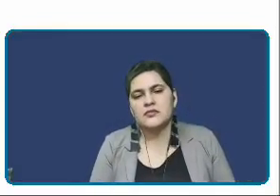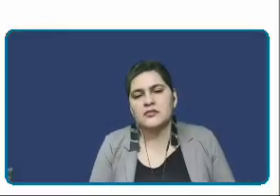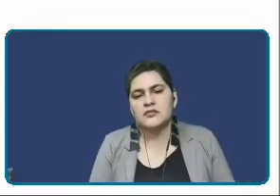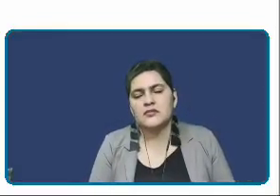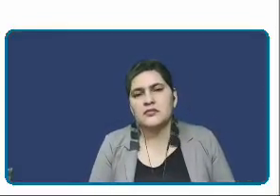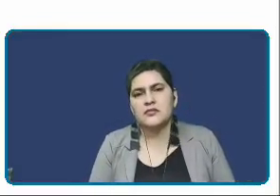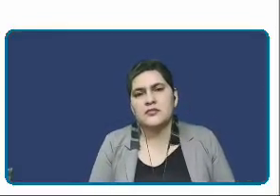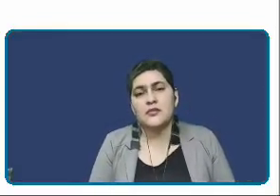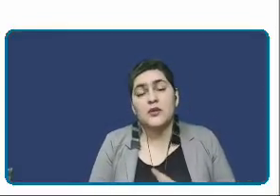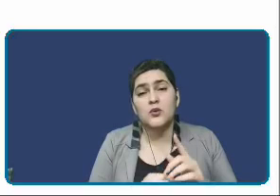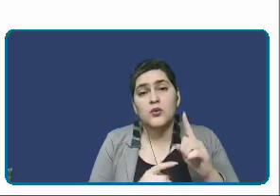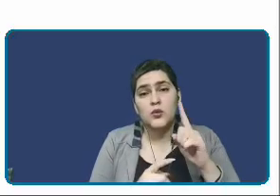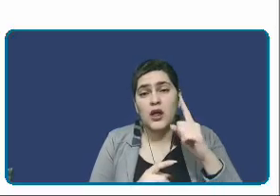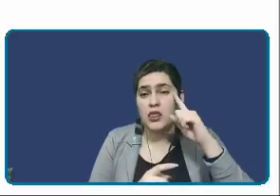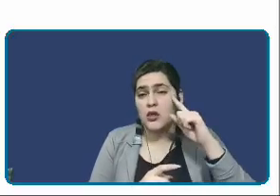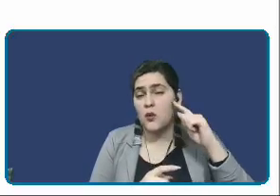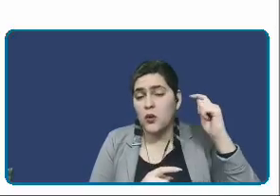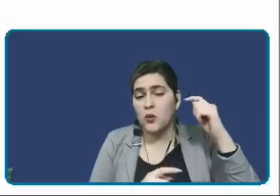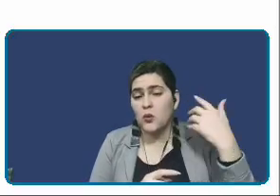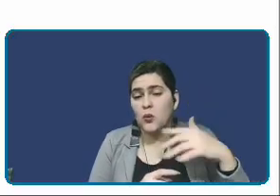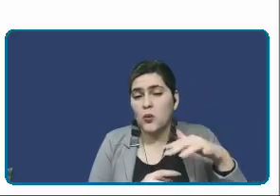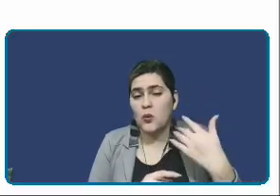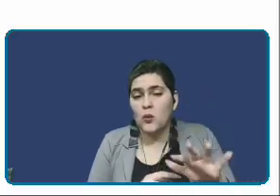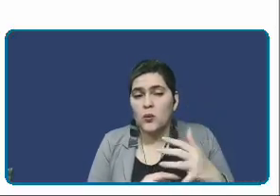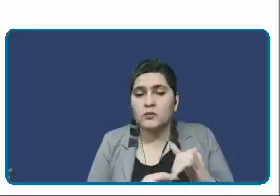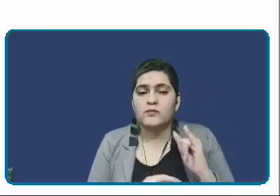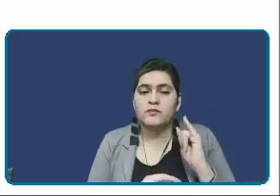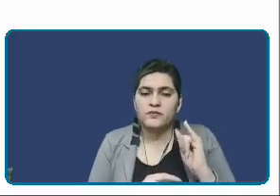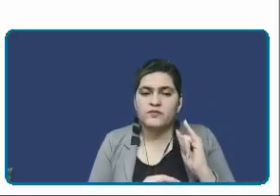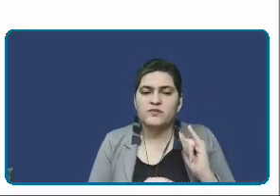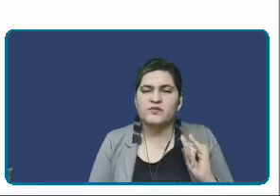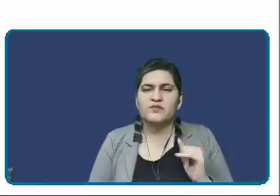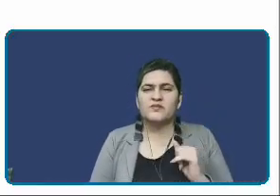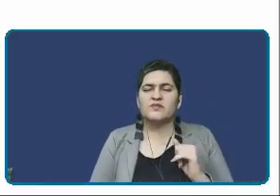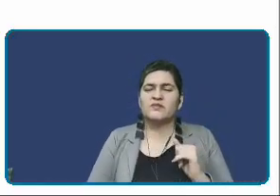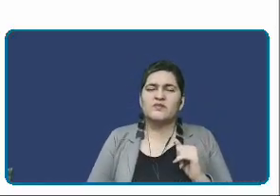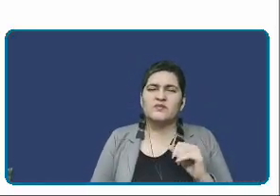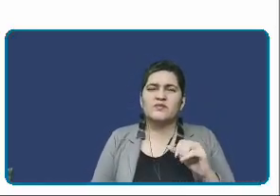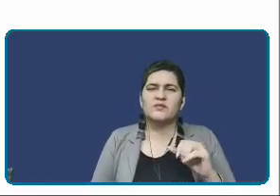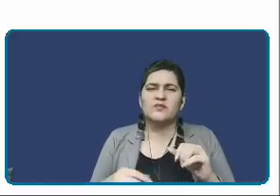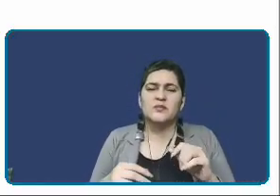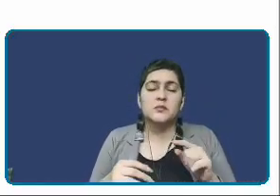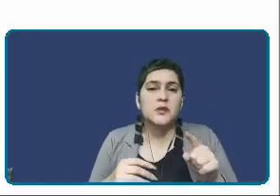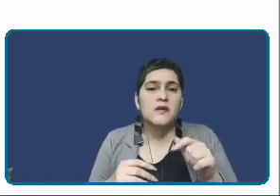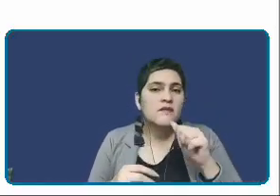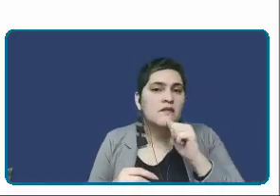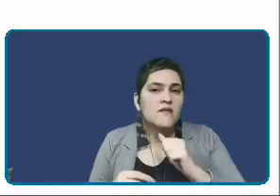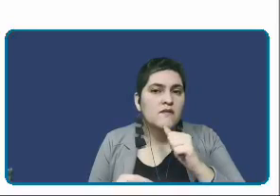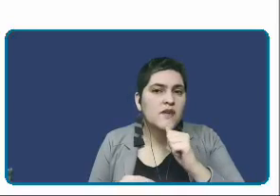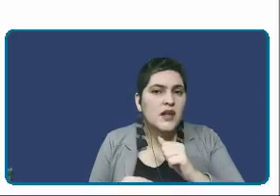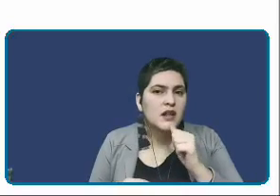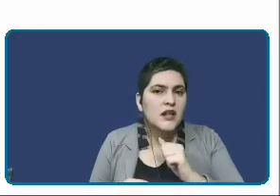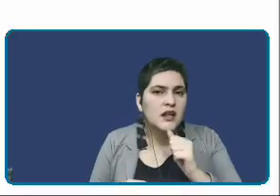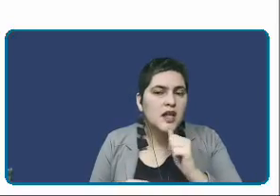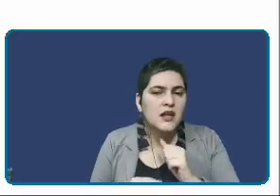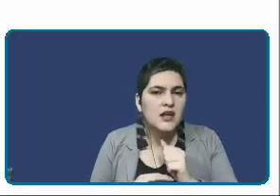teorías importantes, pero esto no ha logrado llevarse como a la práctica